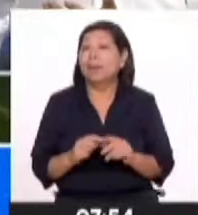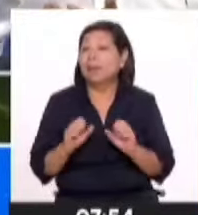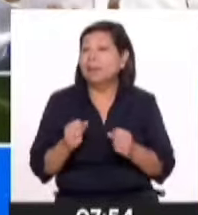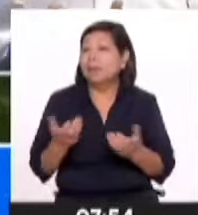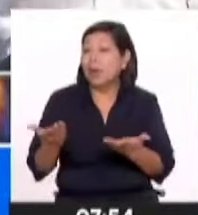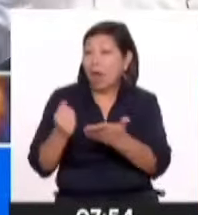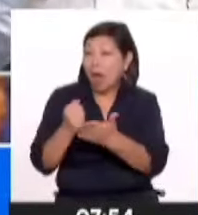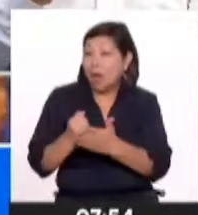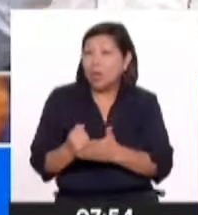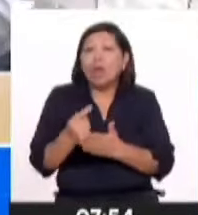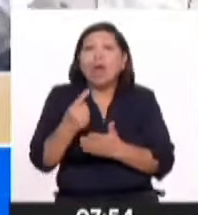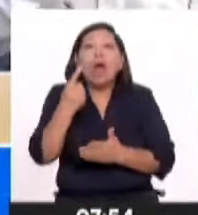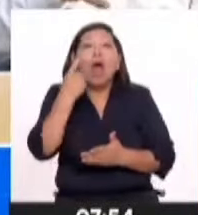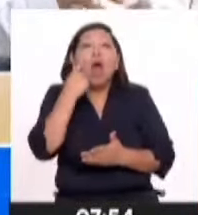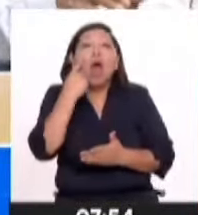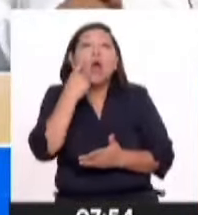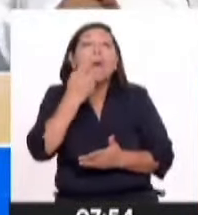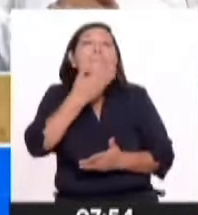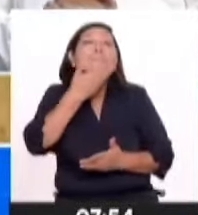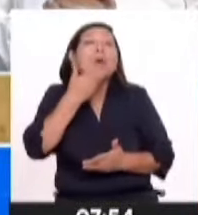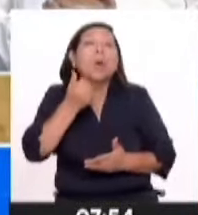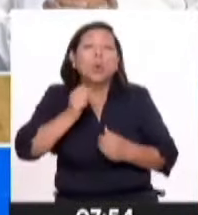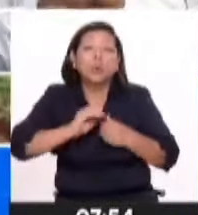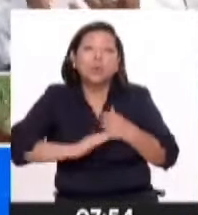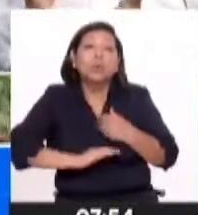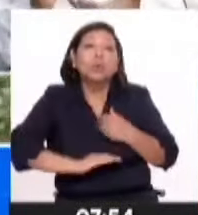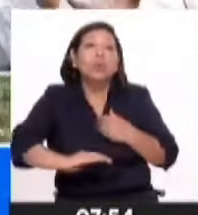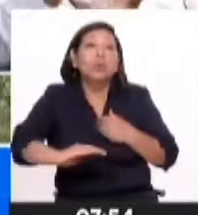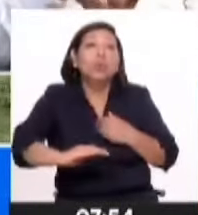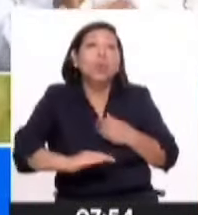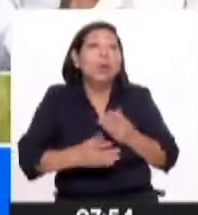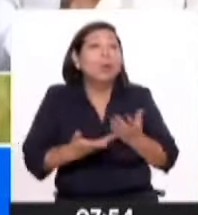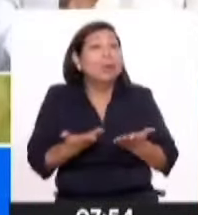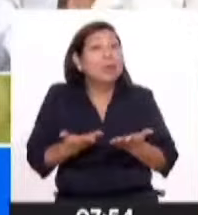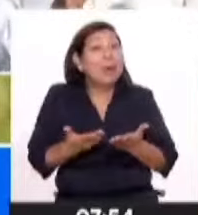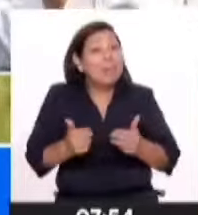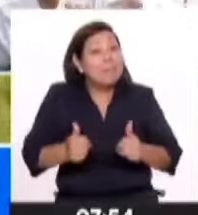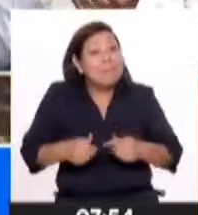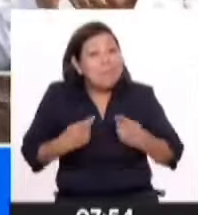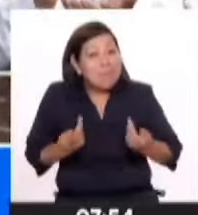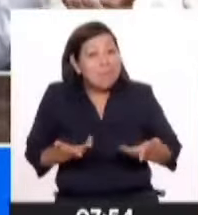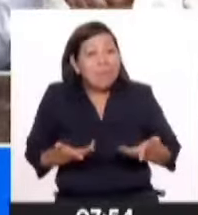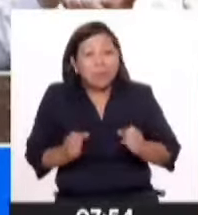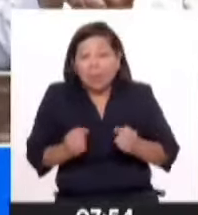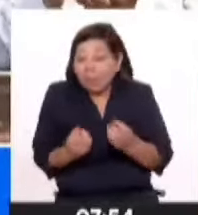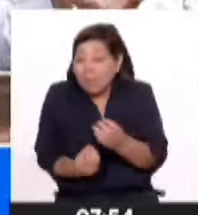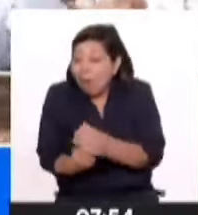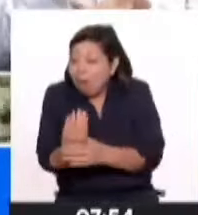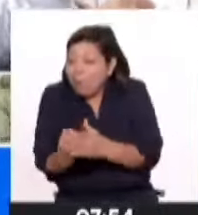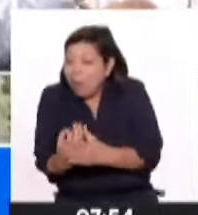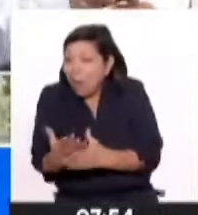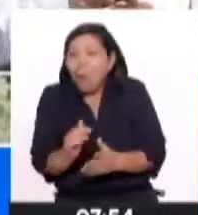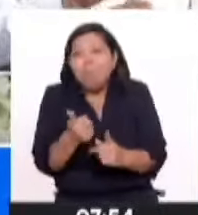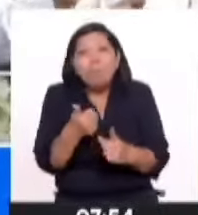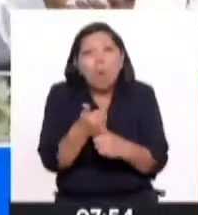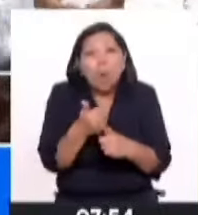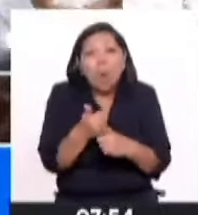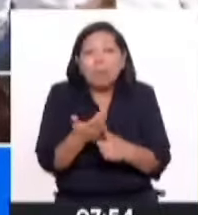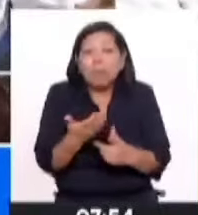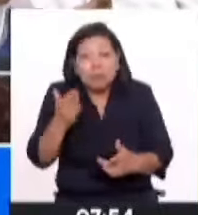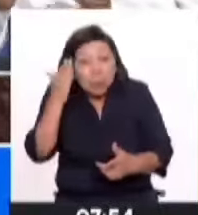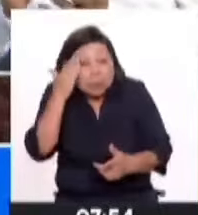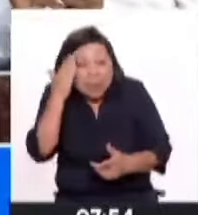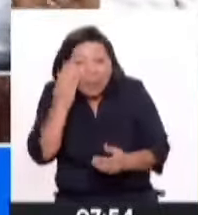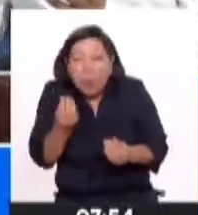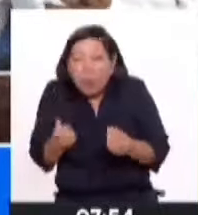que nos ayuda es a conocer la calidad del suelo. El suelo es un ser vivo y si nosotros conocemos sus propiedades físicas, sus